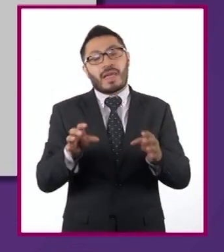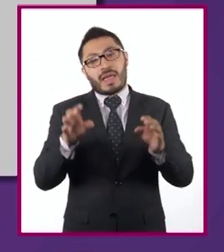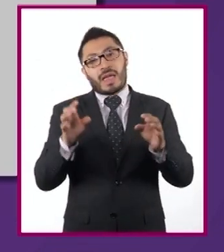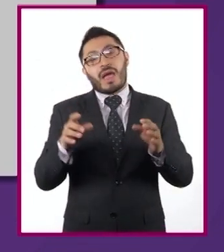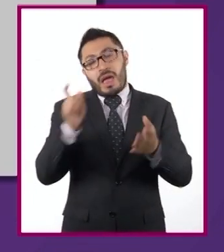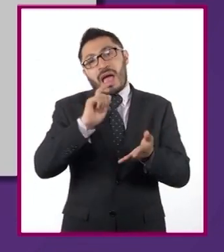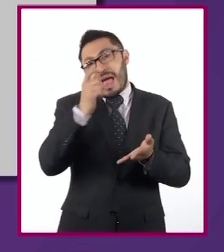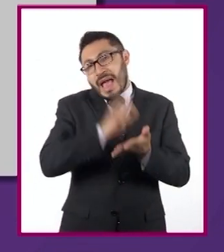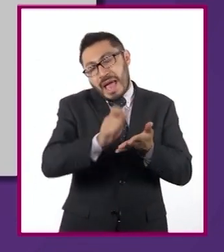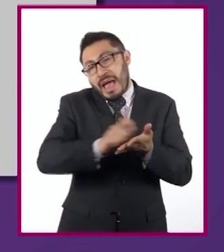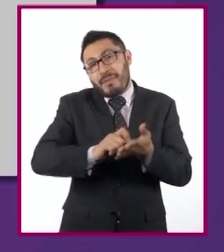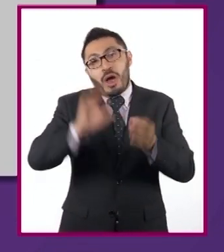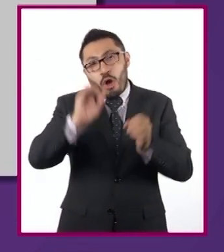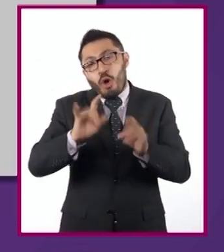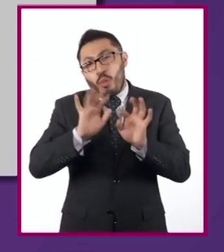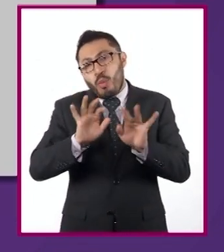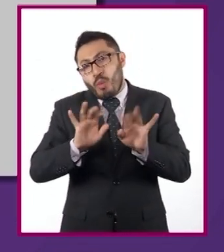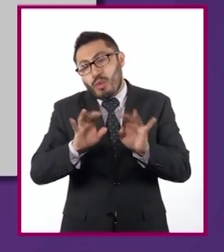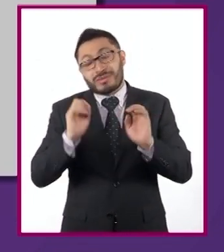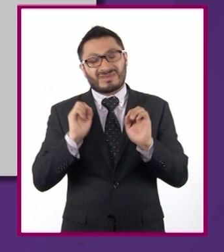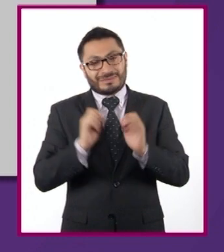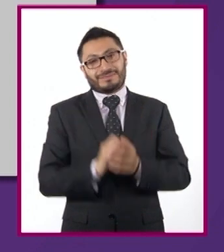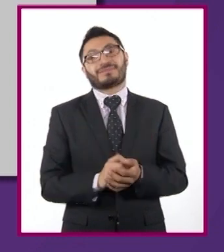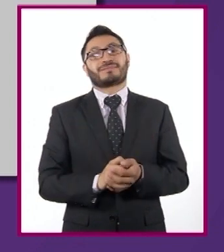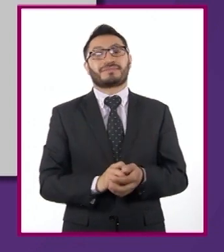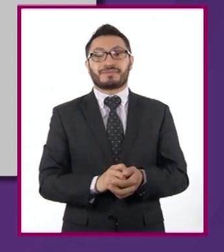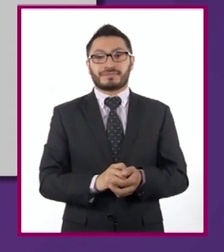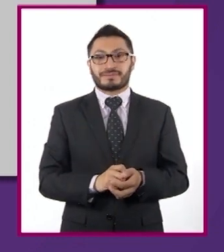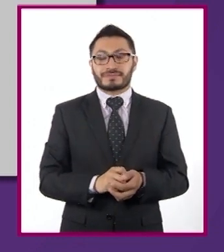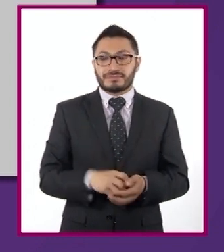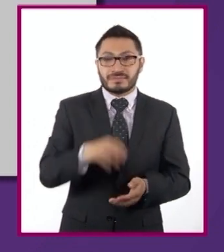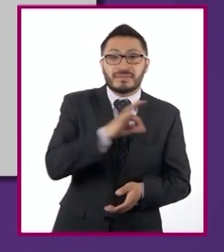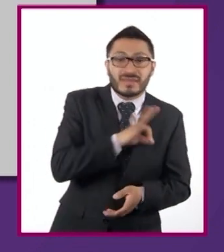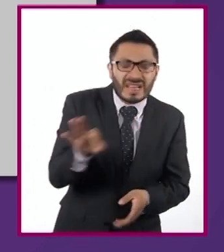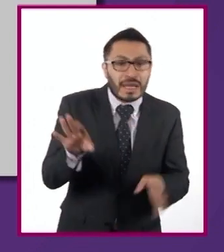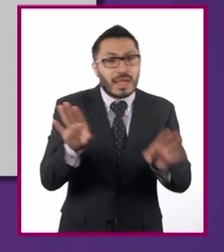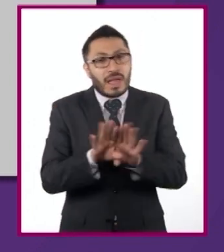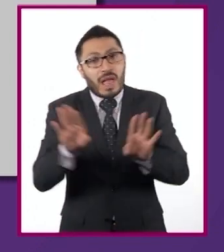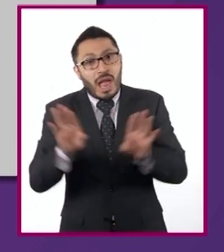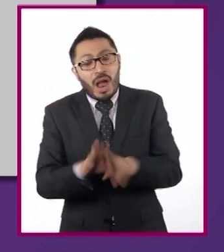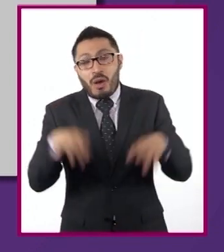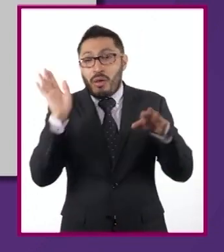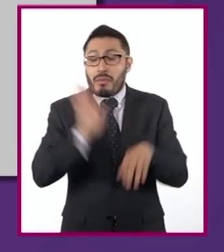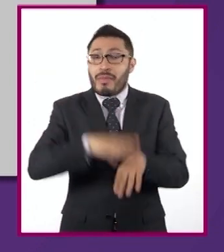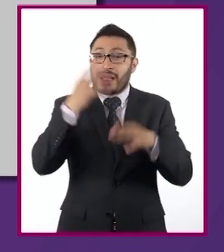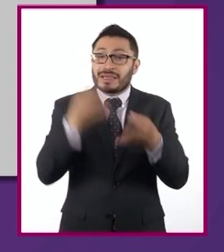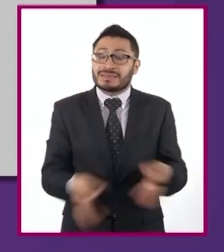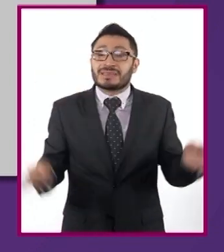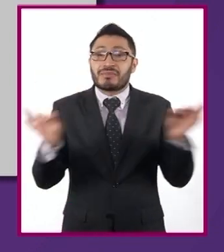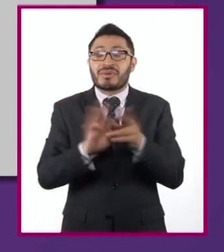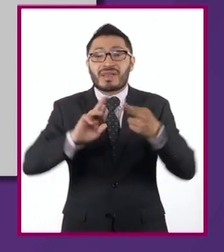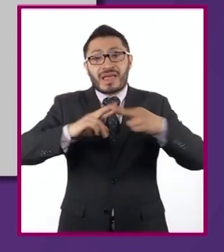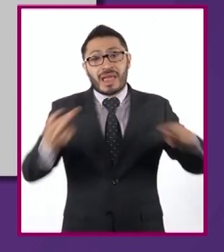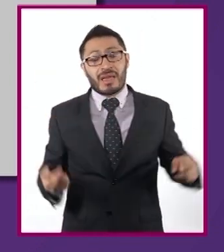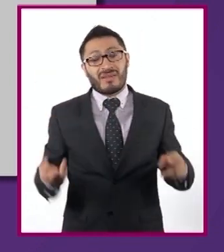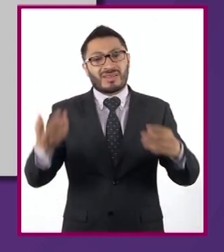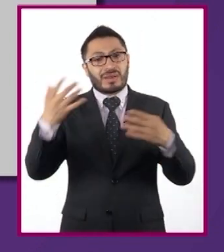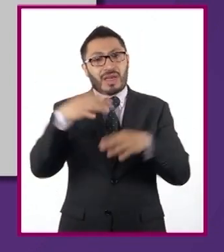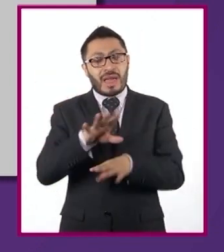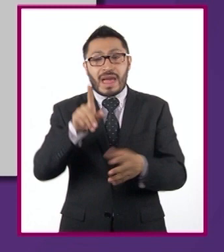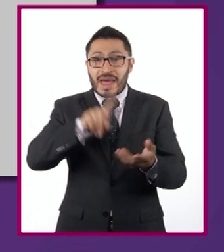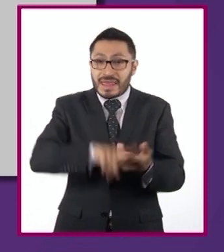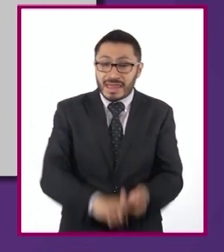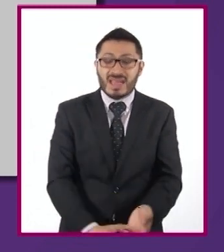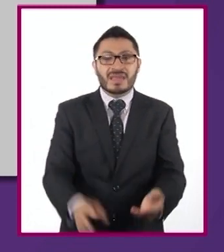digital, a mano o por computadora, y pueden llegar a ser el recurso principal de un anuncio publicitario